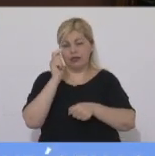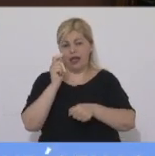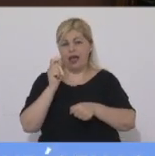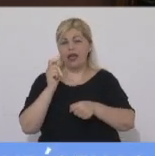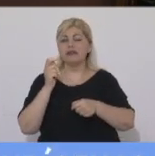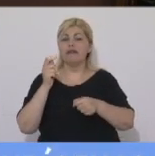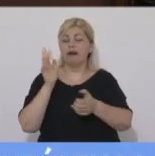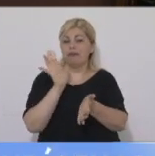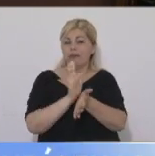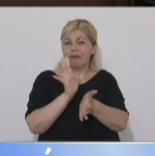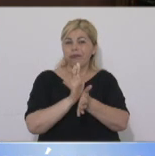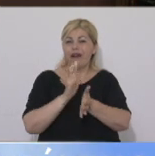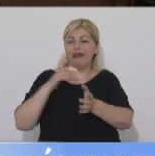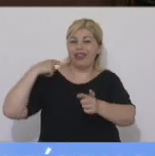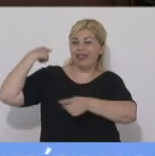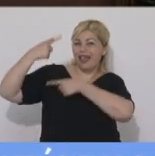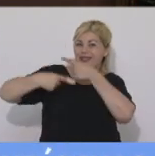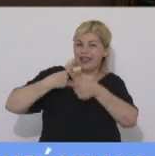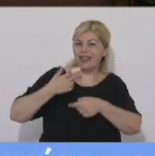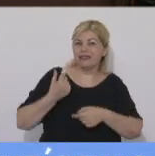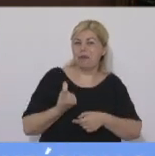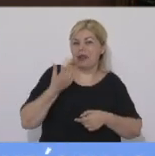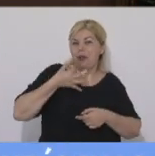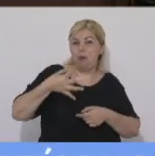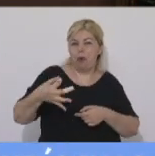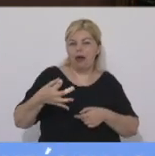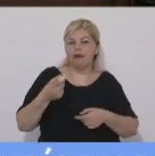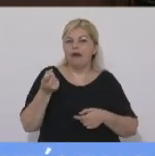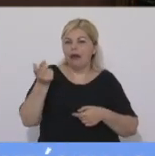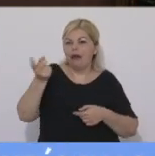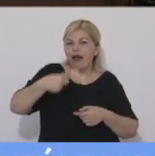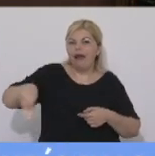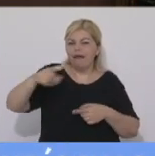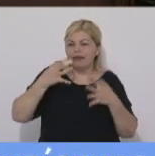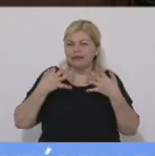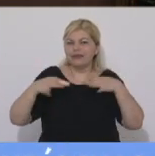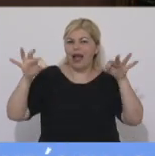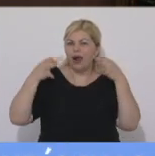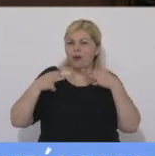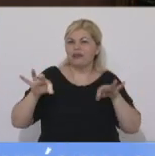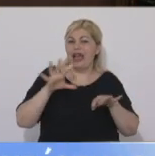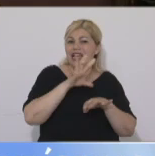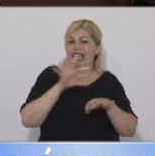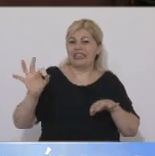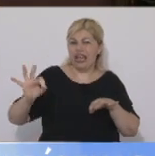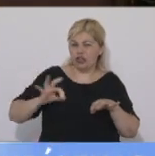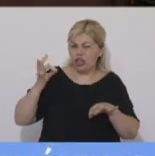originarios, que sobrevivieron estas políticas de exterminio desde hace 500